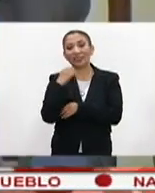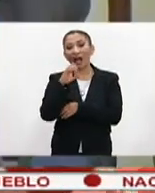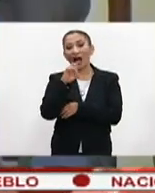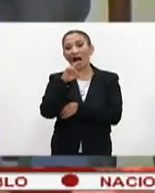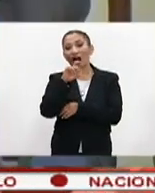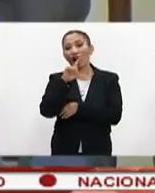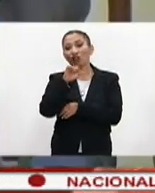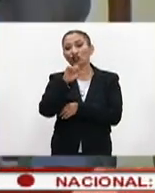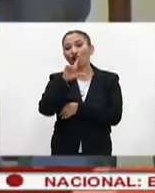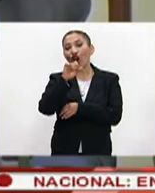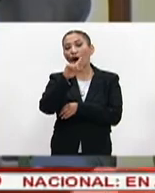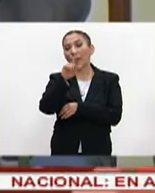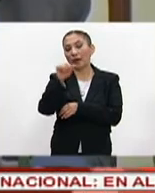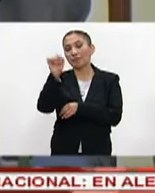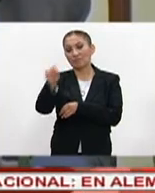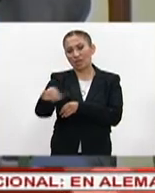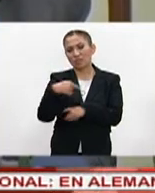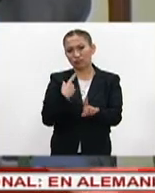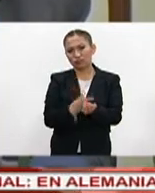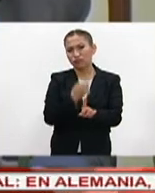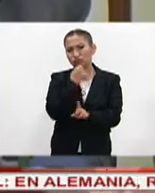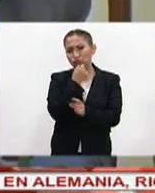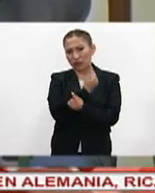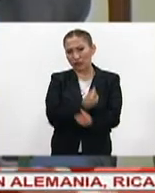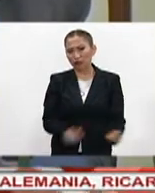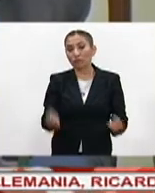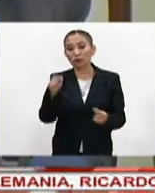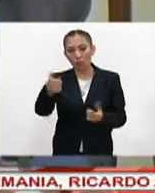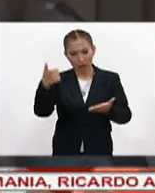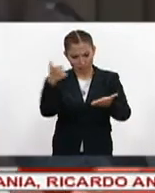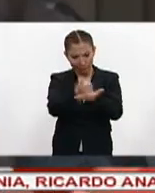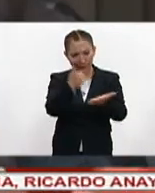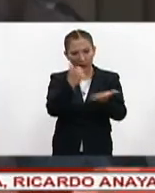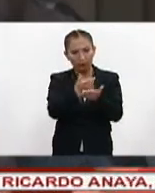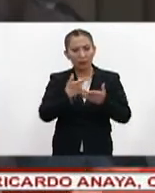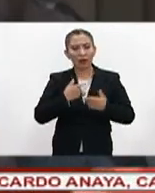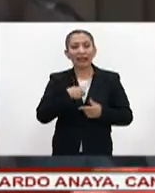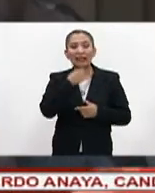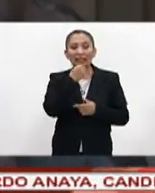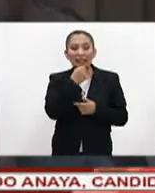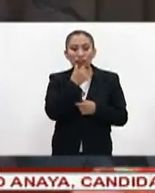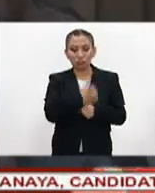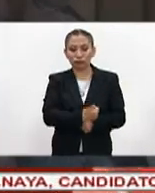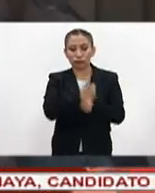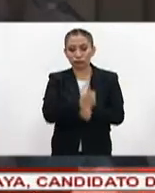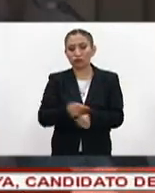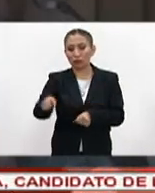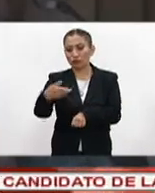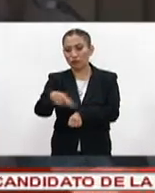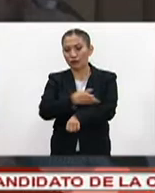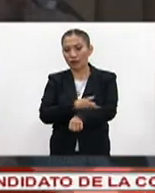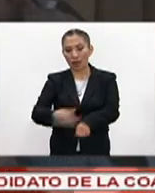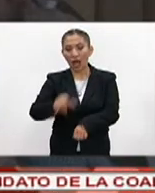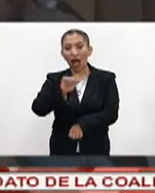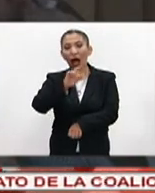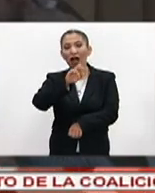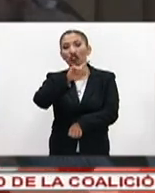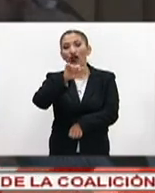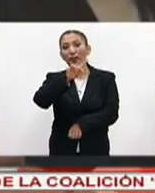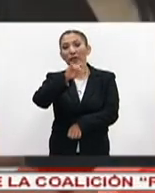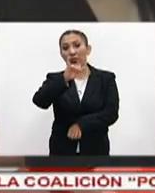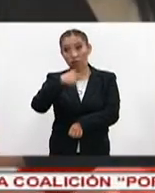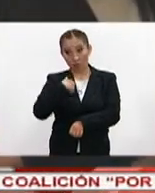Carlos López Valdés por este delito. Luego de solidarizarse con la víctima y su familia, el arzobispado expresó que no